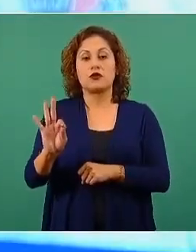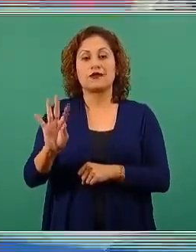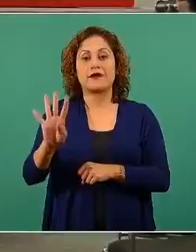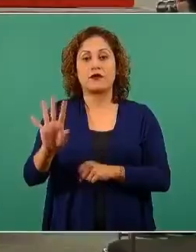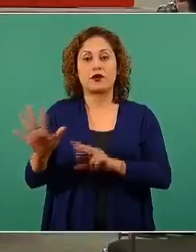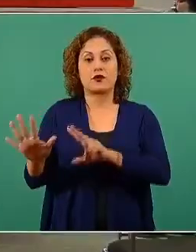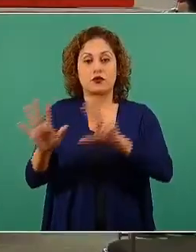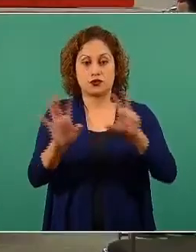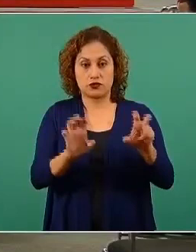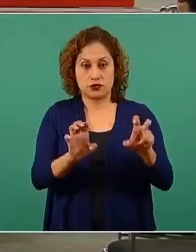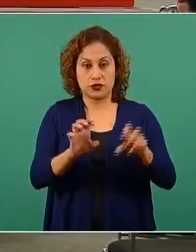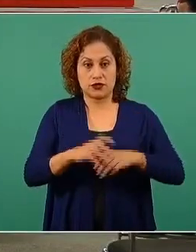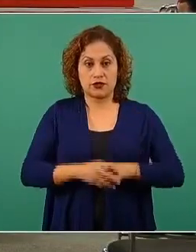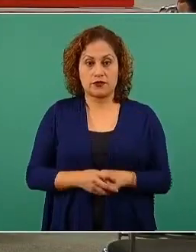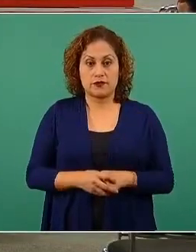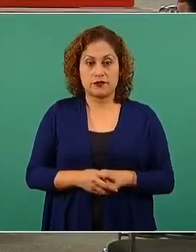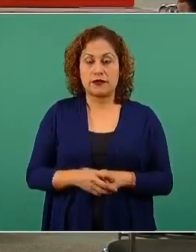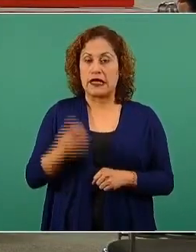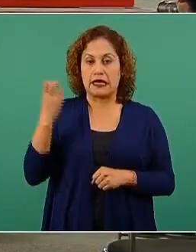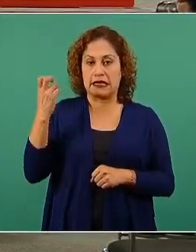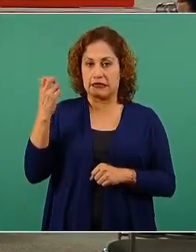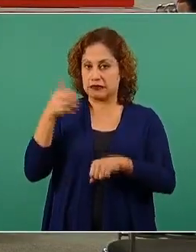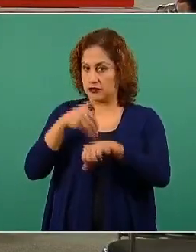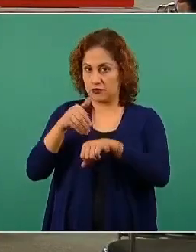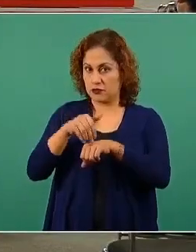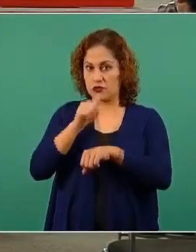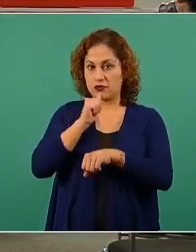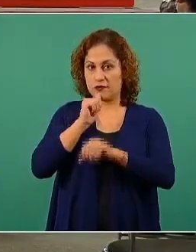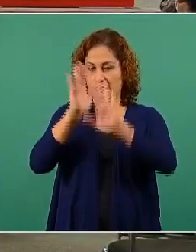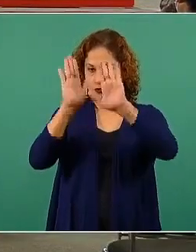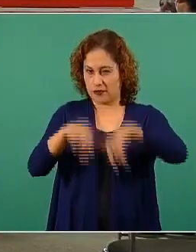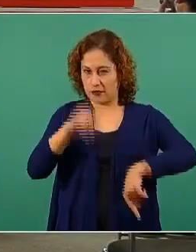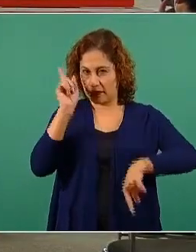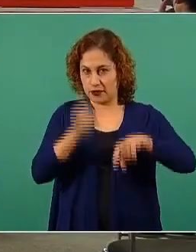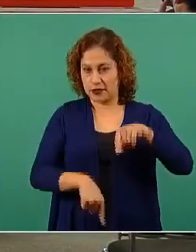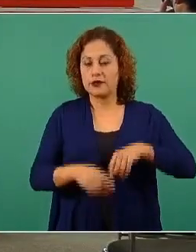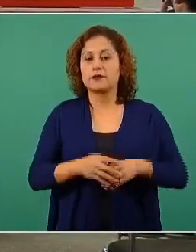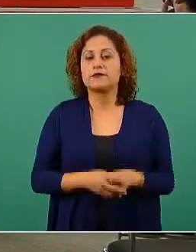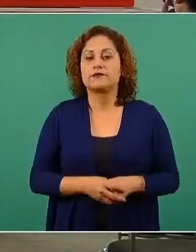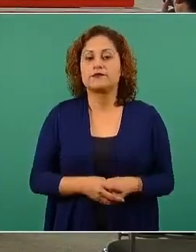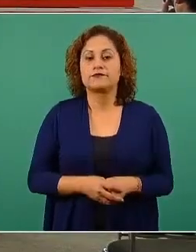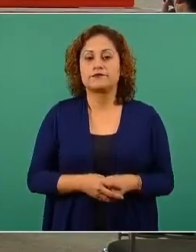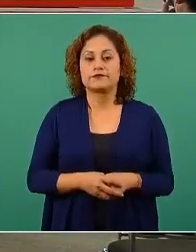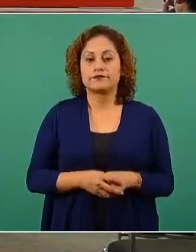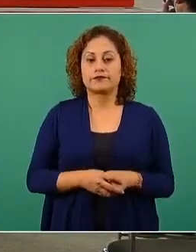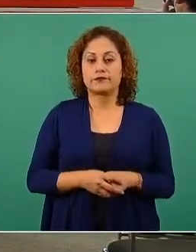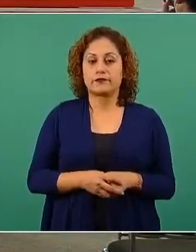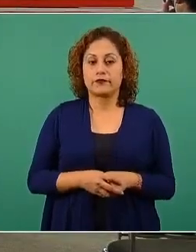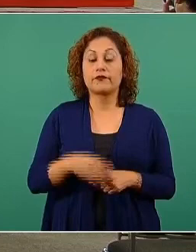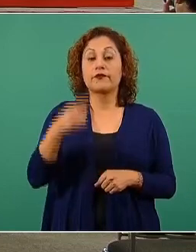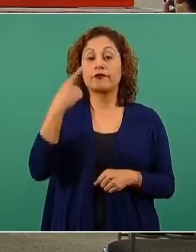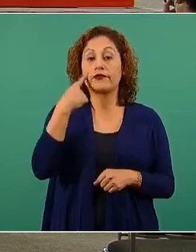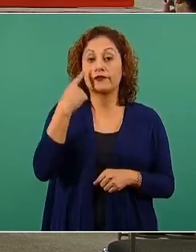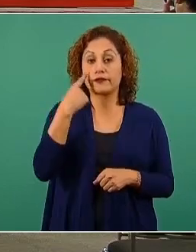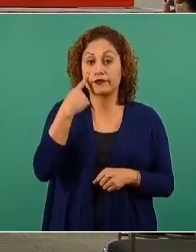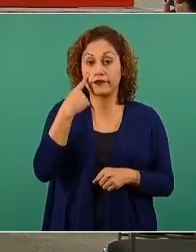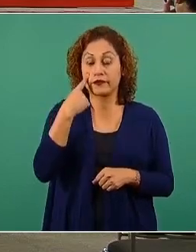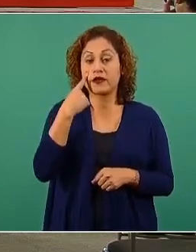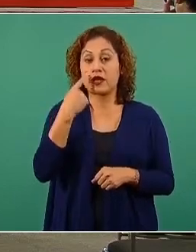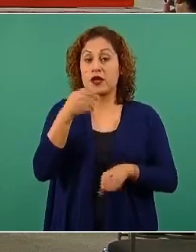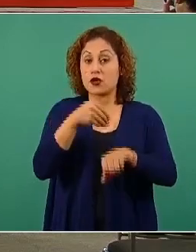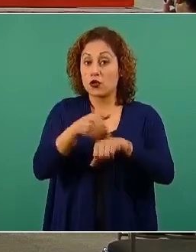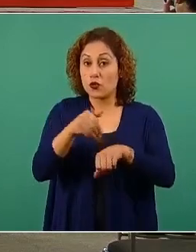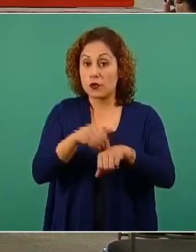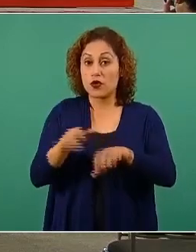800-0044-800. Este todavía no es, permítame tantito, quítelo para que no se cree confusión. Ese número,